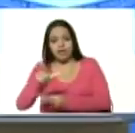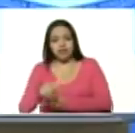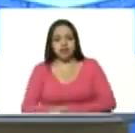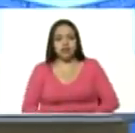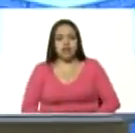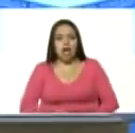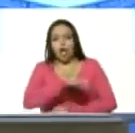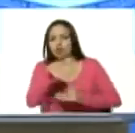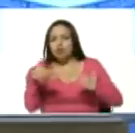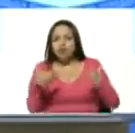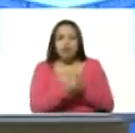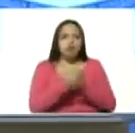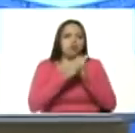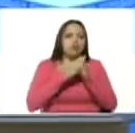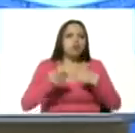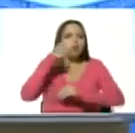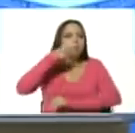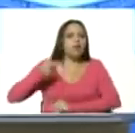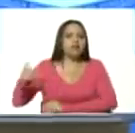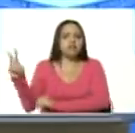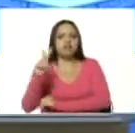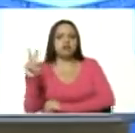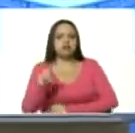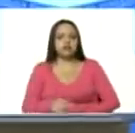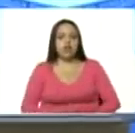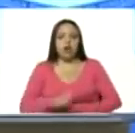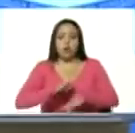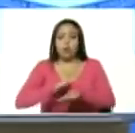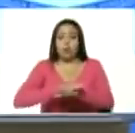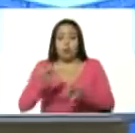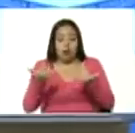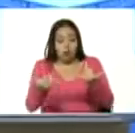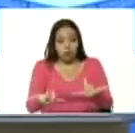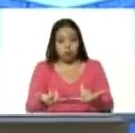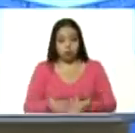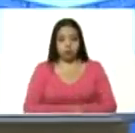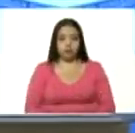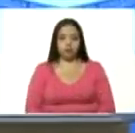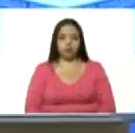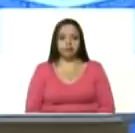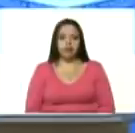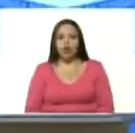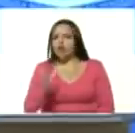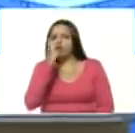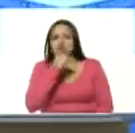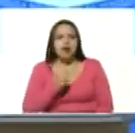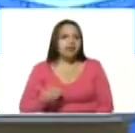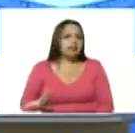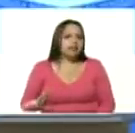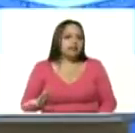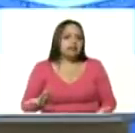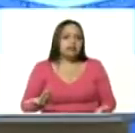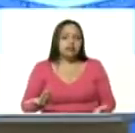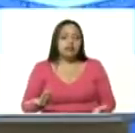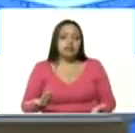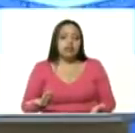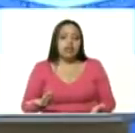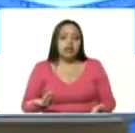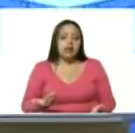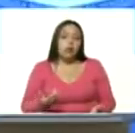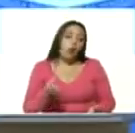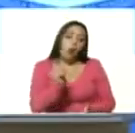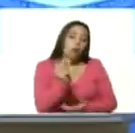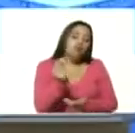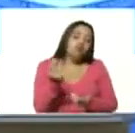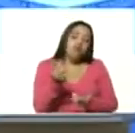todo el pueblo de Venezuela. Porque a estas alturas no existe casi ningún venezolano que